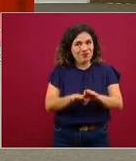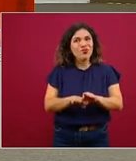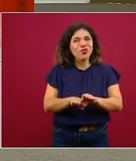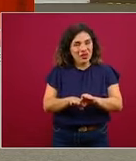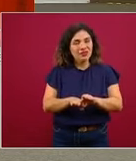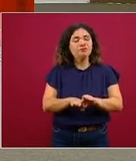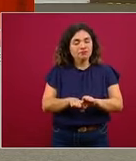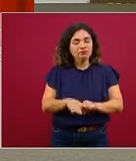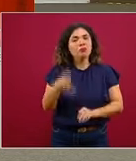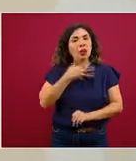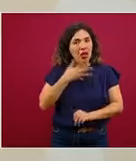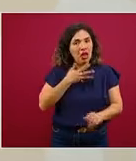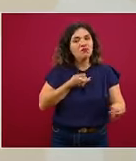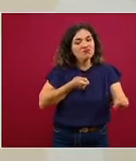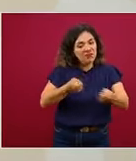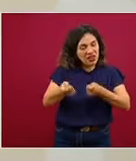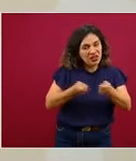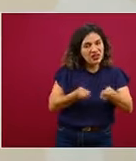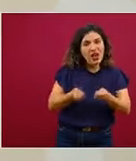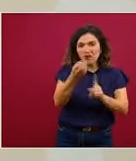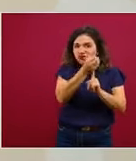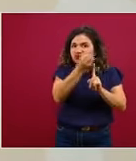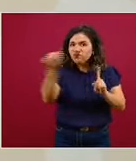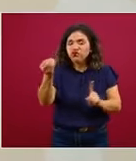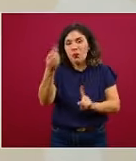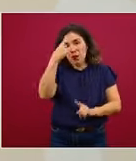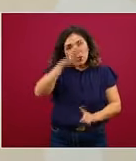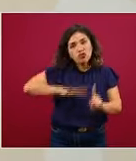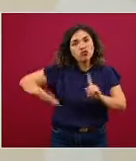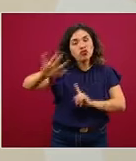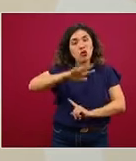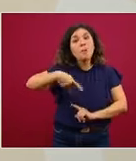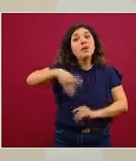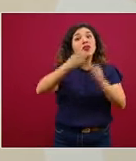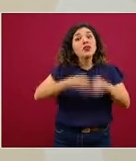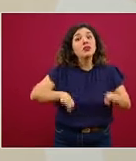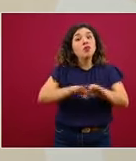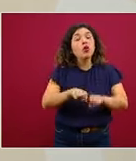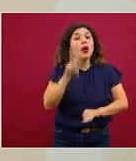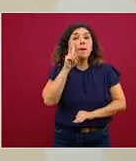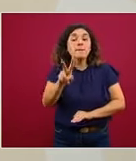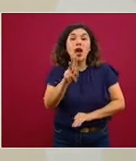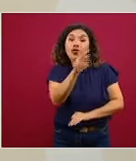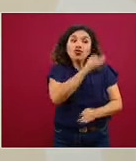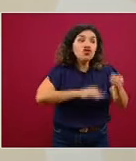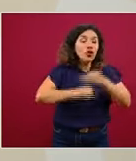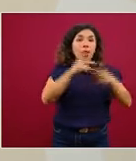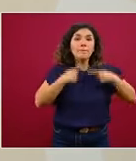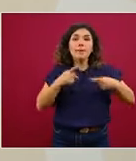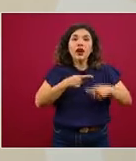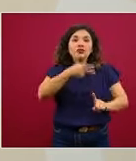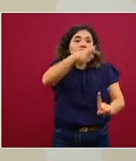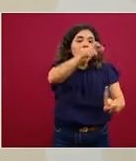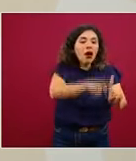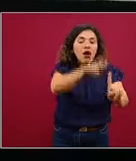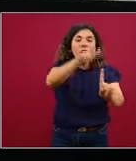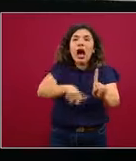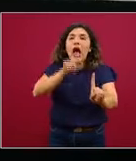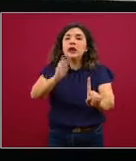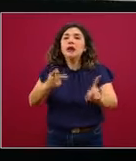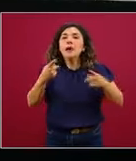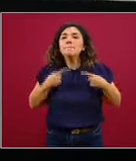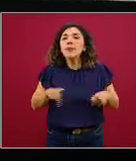hablando de que va a haber ciertas medidas de salud pública, sin embargo, es importante en primera ver que son personas y que son personas que fueron afectadas